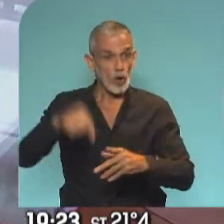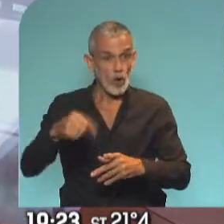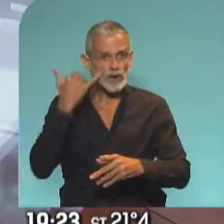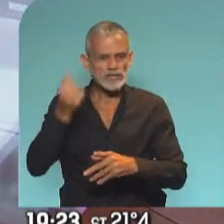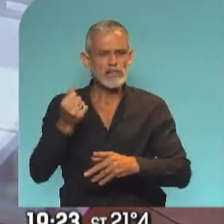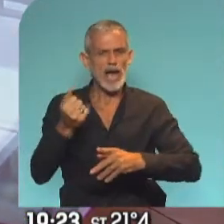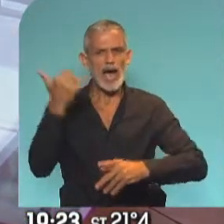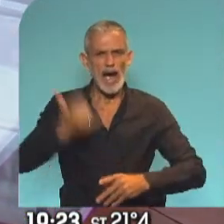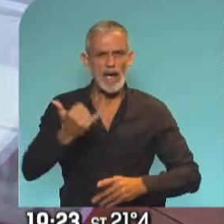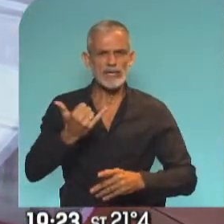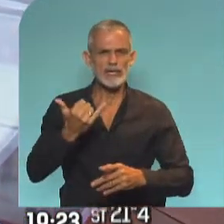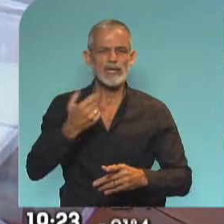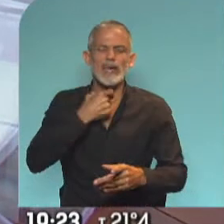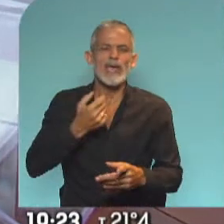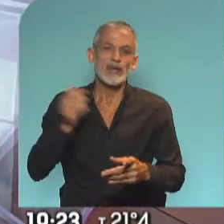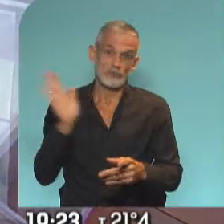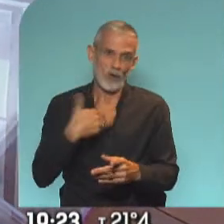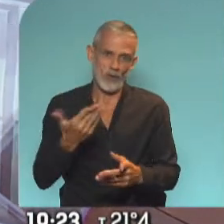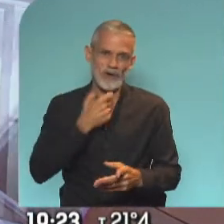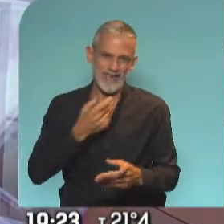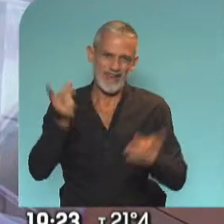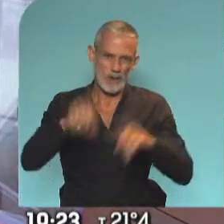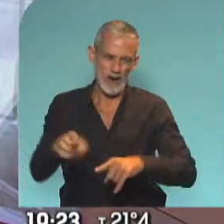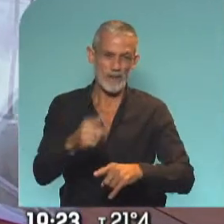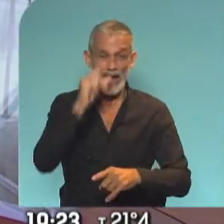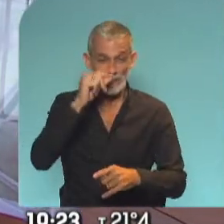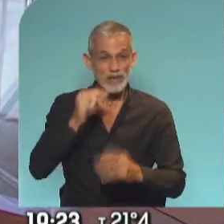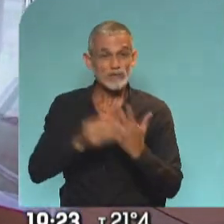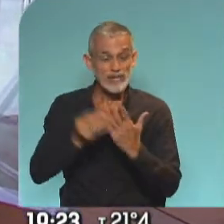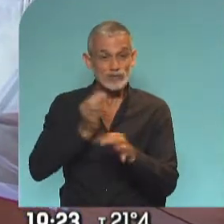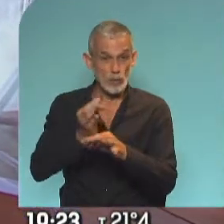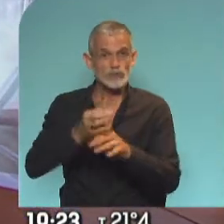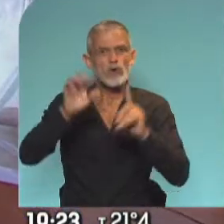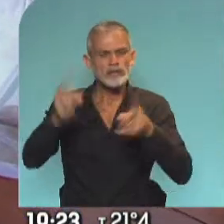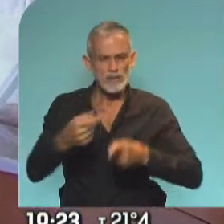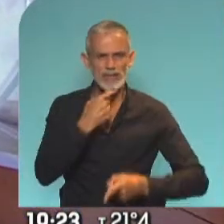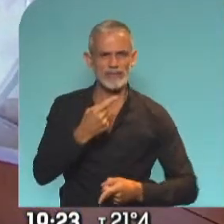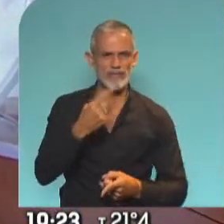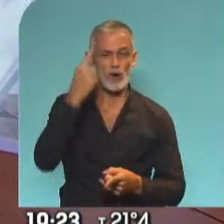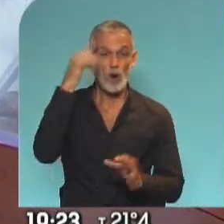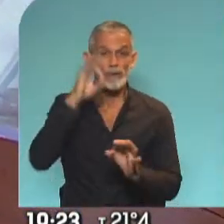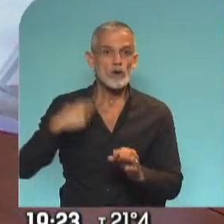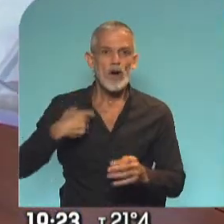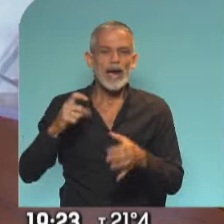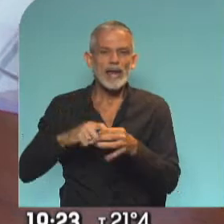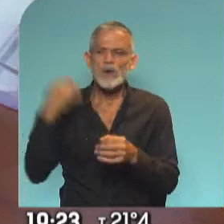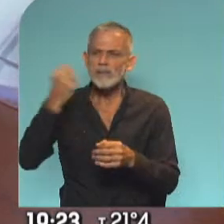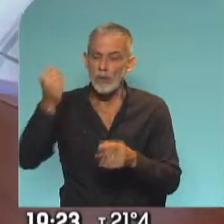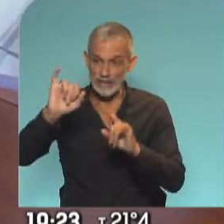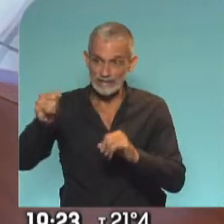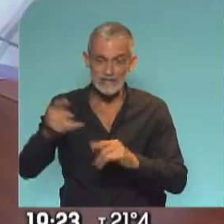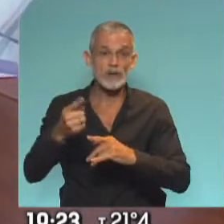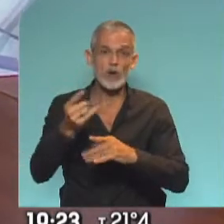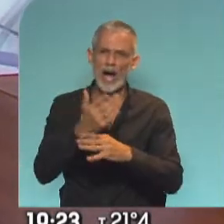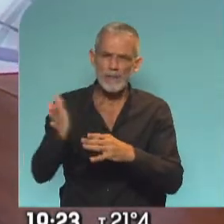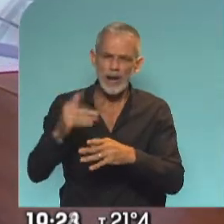nota que hay un intento. Sí, incluso Nicolás Trota aquí acaba de decir que la opinión de los gremios será importante, pero que más